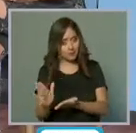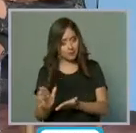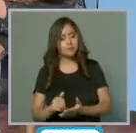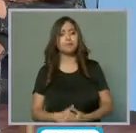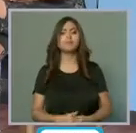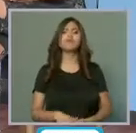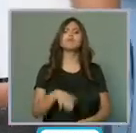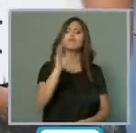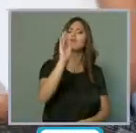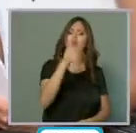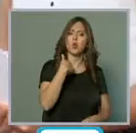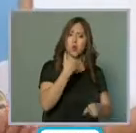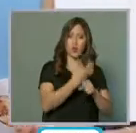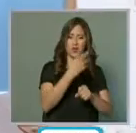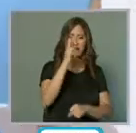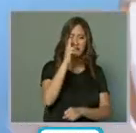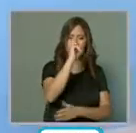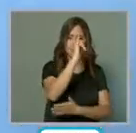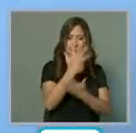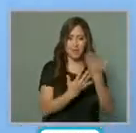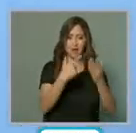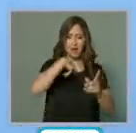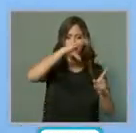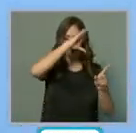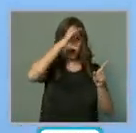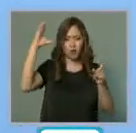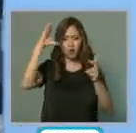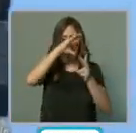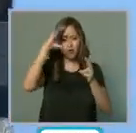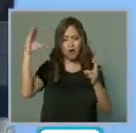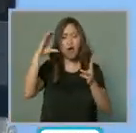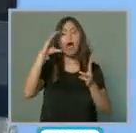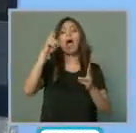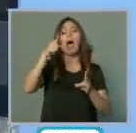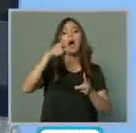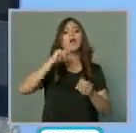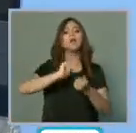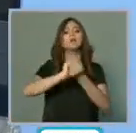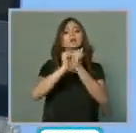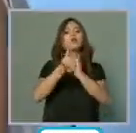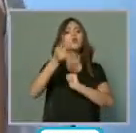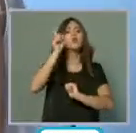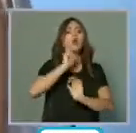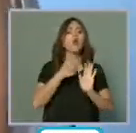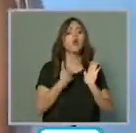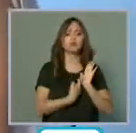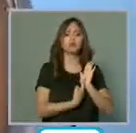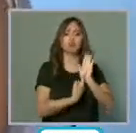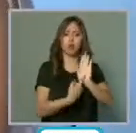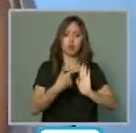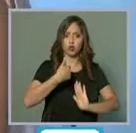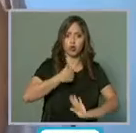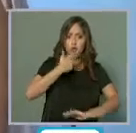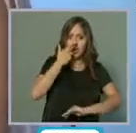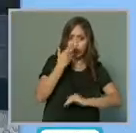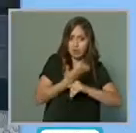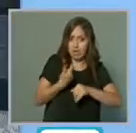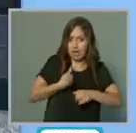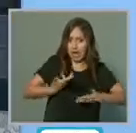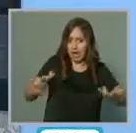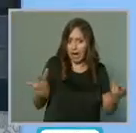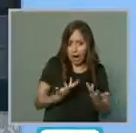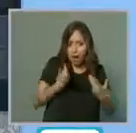el hecho de ver cómo las mujeres están mostrando su fotografía, ¿no? Por lo regular, lo mencionabas hace un